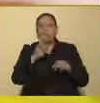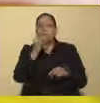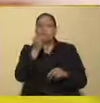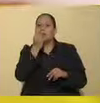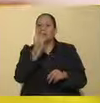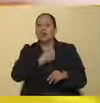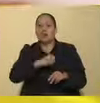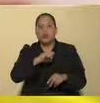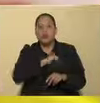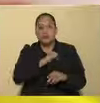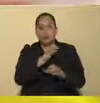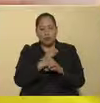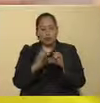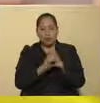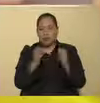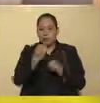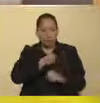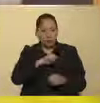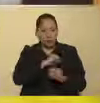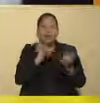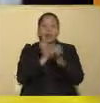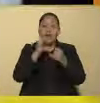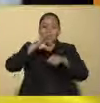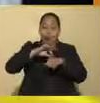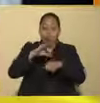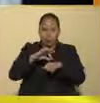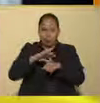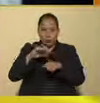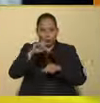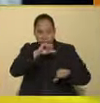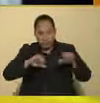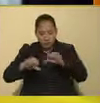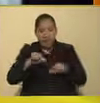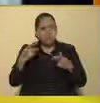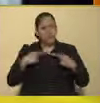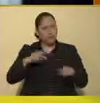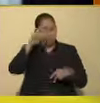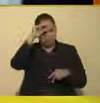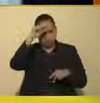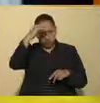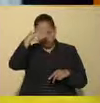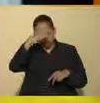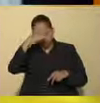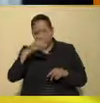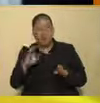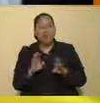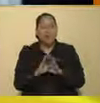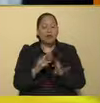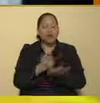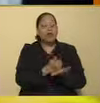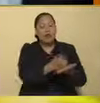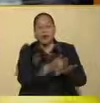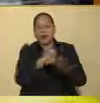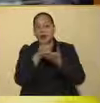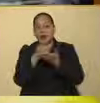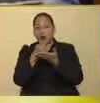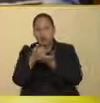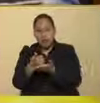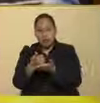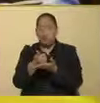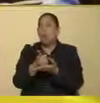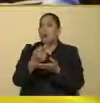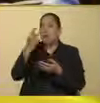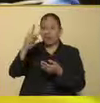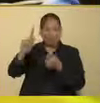cosas que nos nutran. Pues igual, el cirujano plástico, que sea alguien bien preparado, que nos resuelva adecuadamente y que no nos genere un